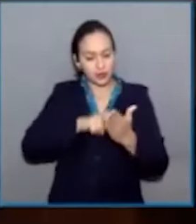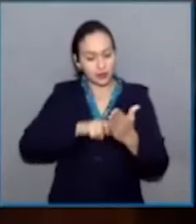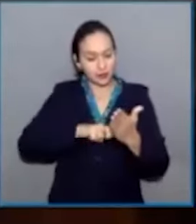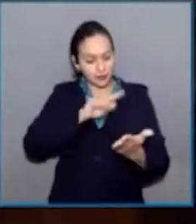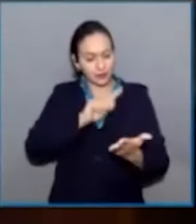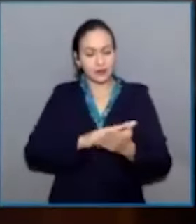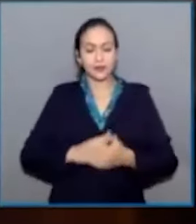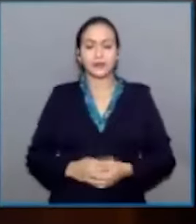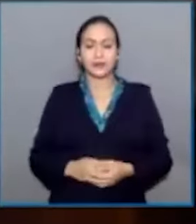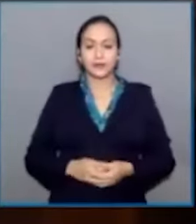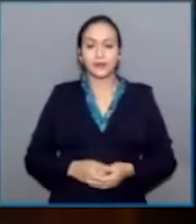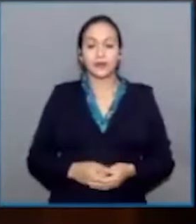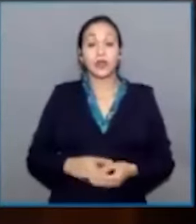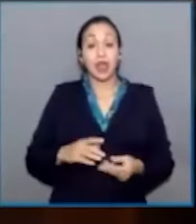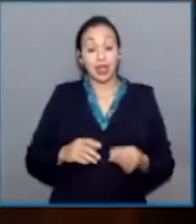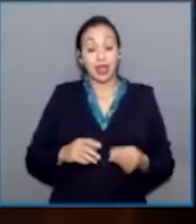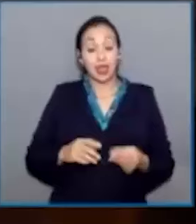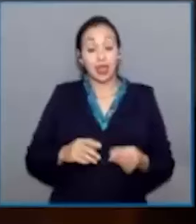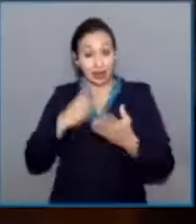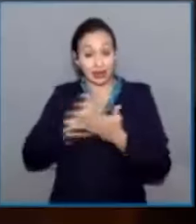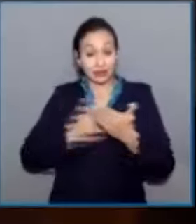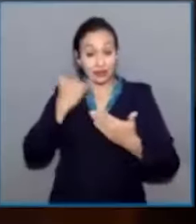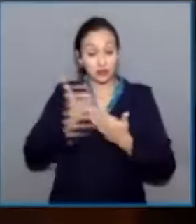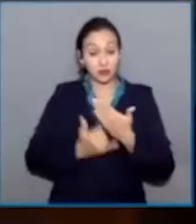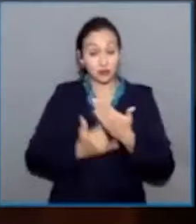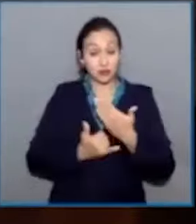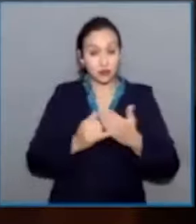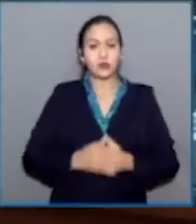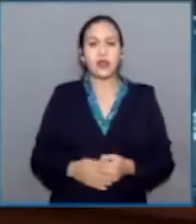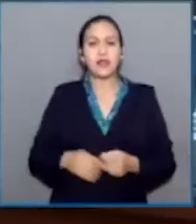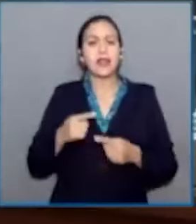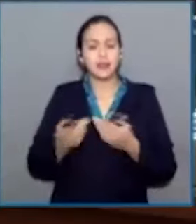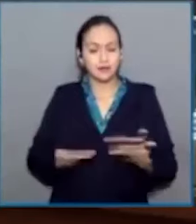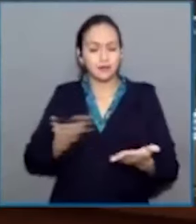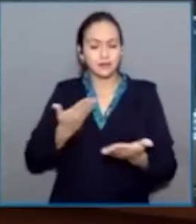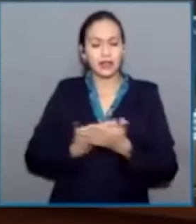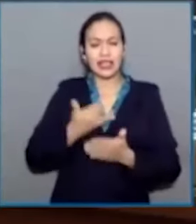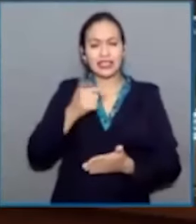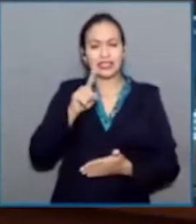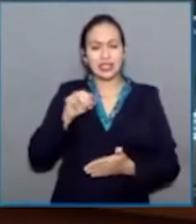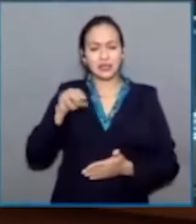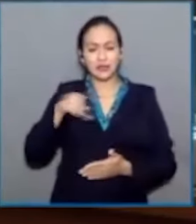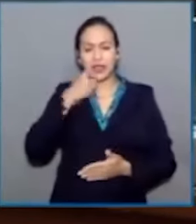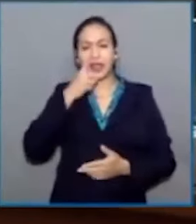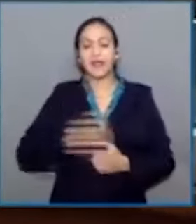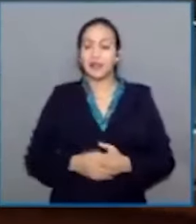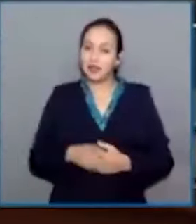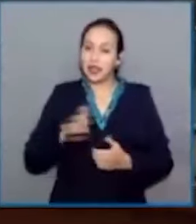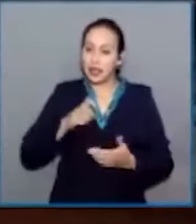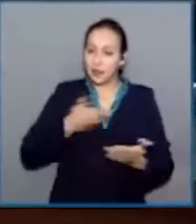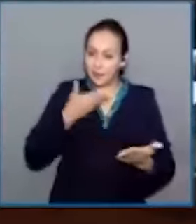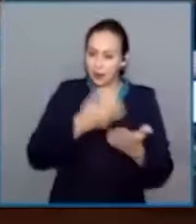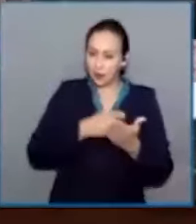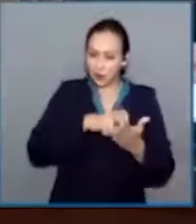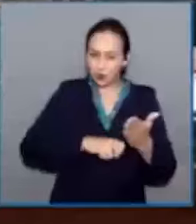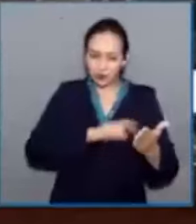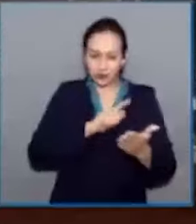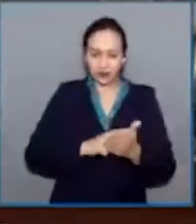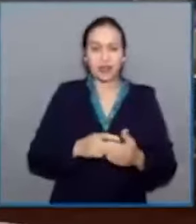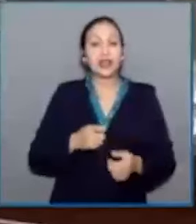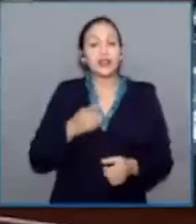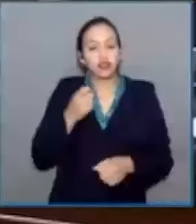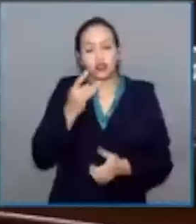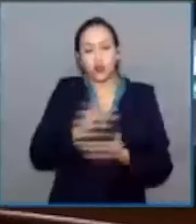proyectos son de la ministra Yasmín Esquivel moosa quien propone que la consulta solo es funcional frente a la legislación secundaria no